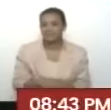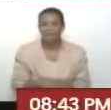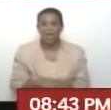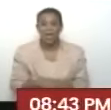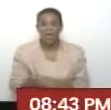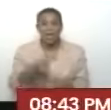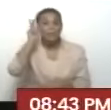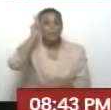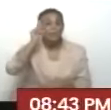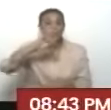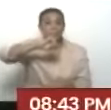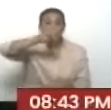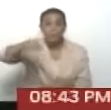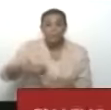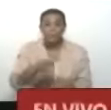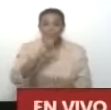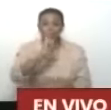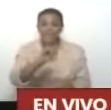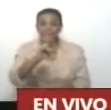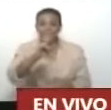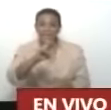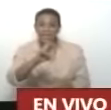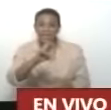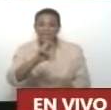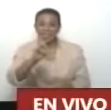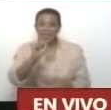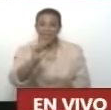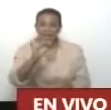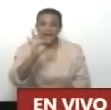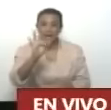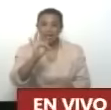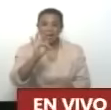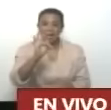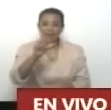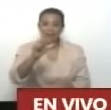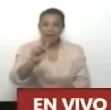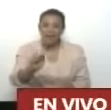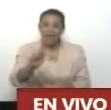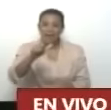Profesor Girafales, doña Florinda y Escalona Kiko.